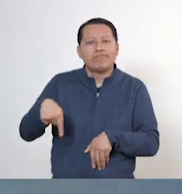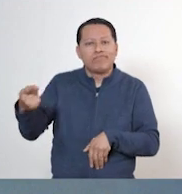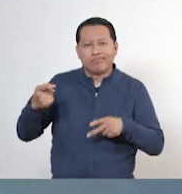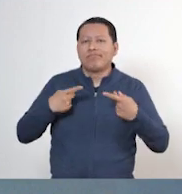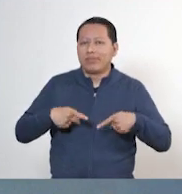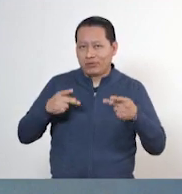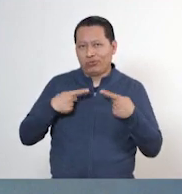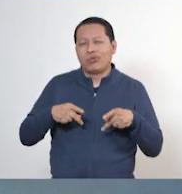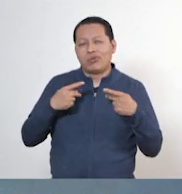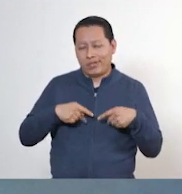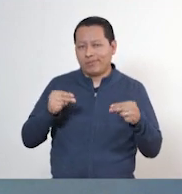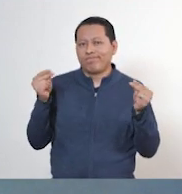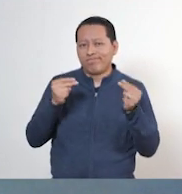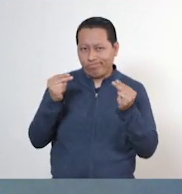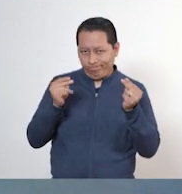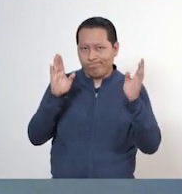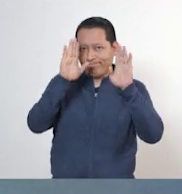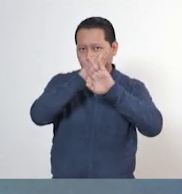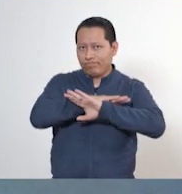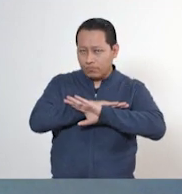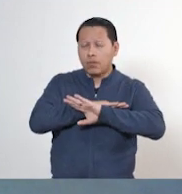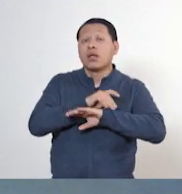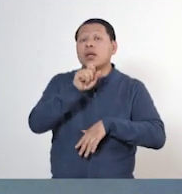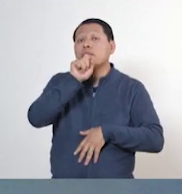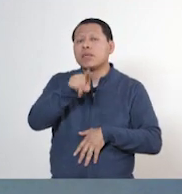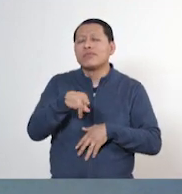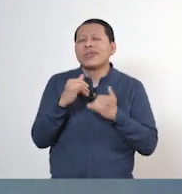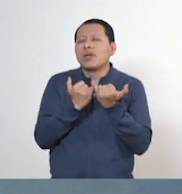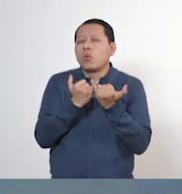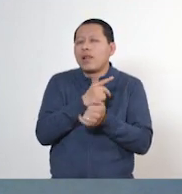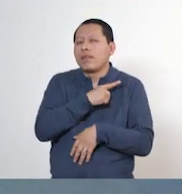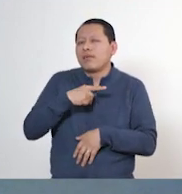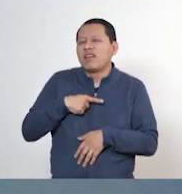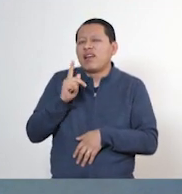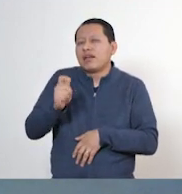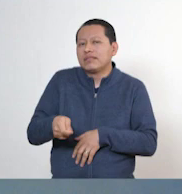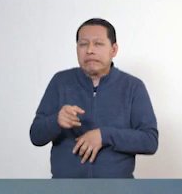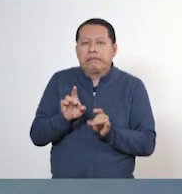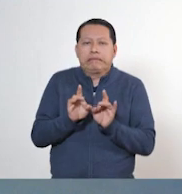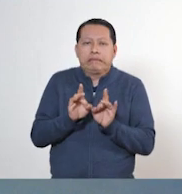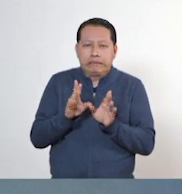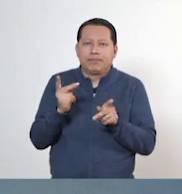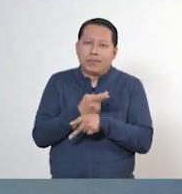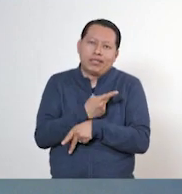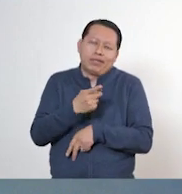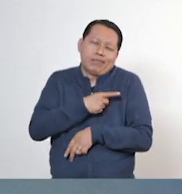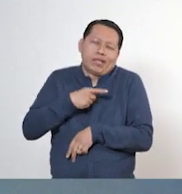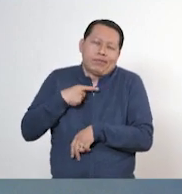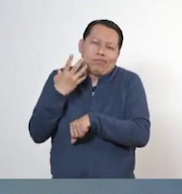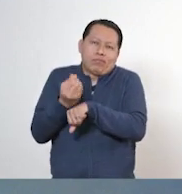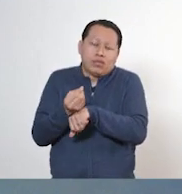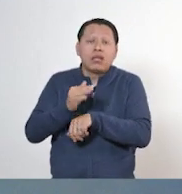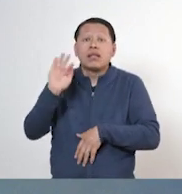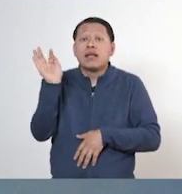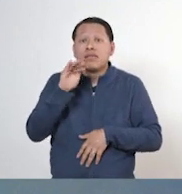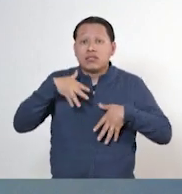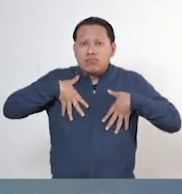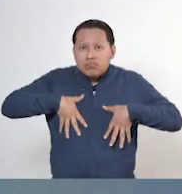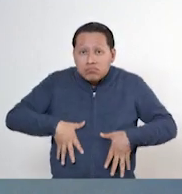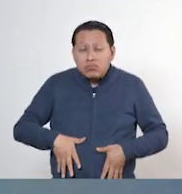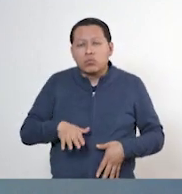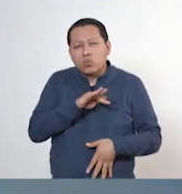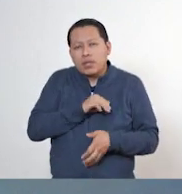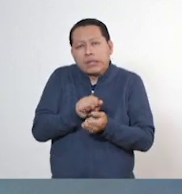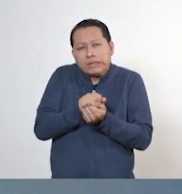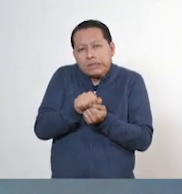Y bueno, también tiene que hacer algo para reparar el daño causado. Por ejemplo, podría lavar el vestido con